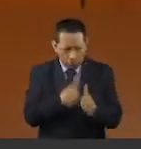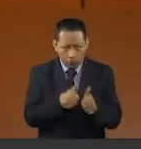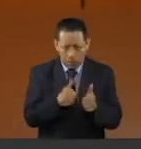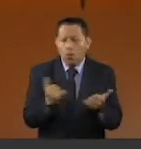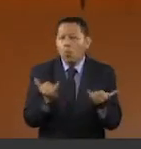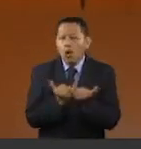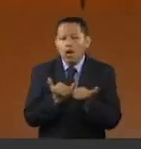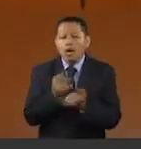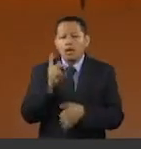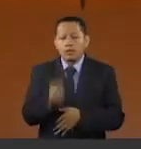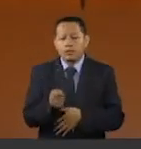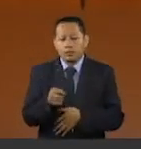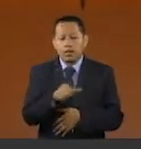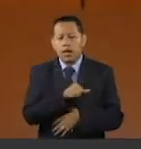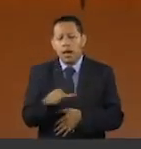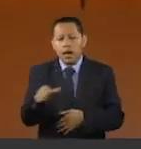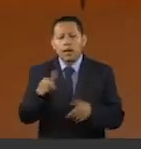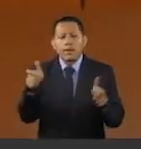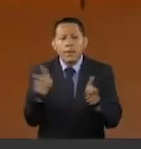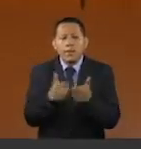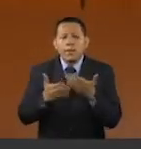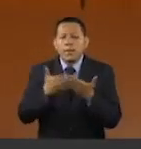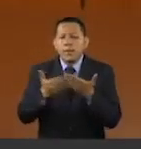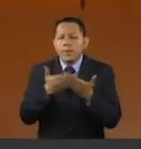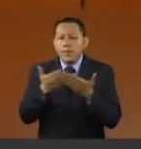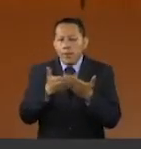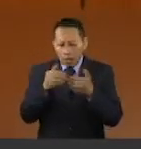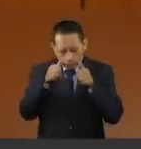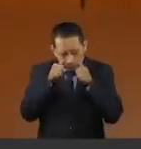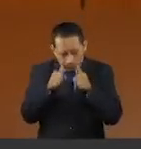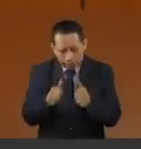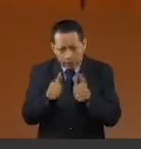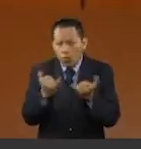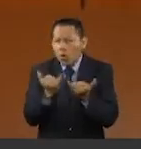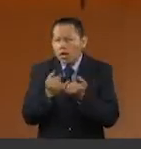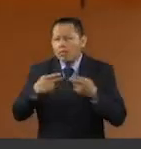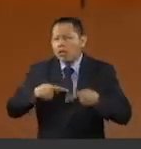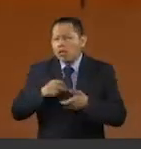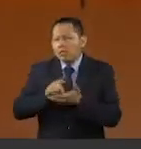invisibilidad a las minorías y a las personas con discapacidad.